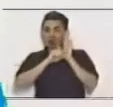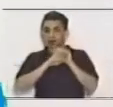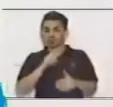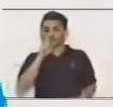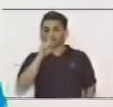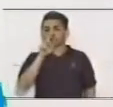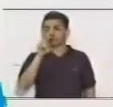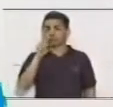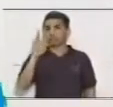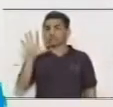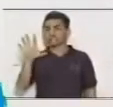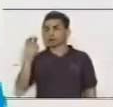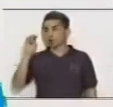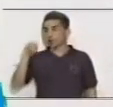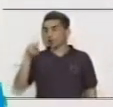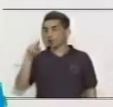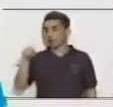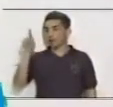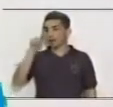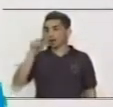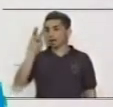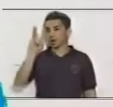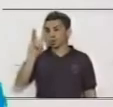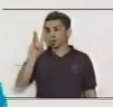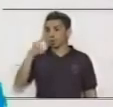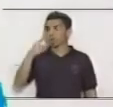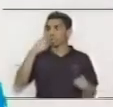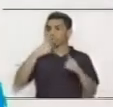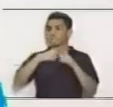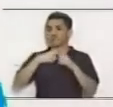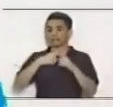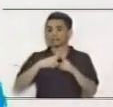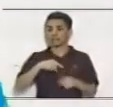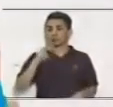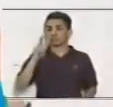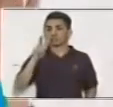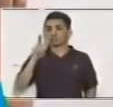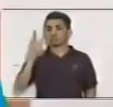125m al cubo más 200.